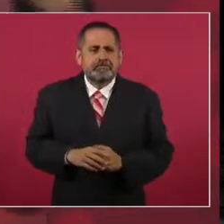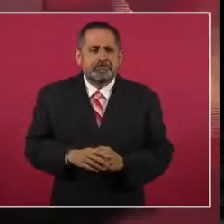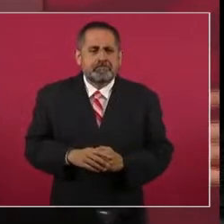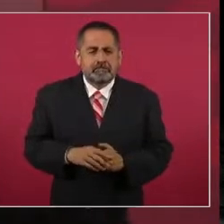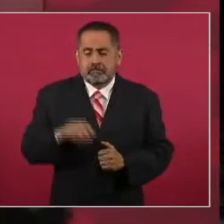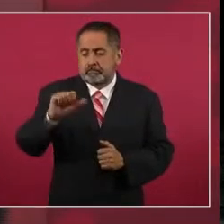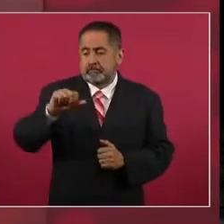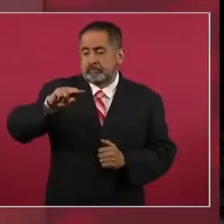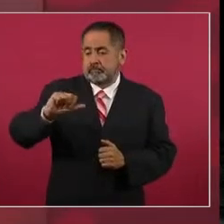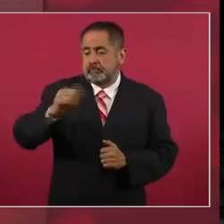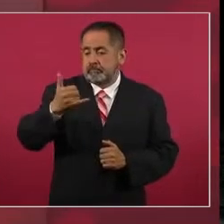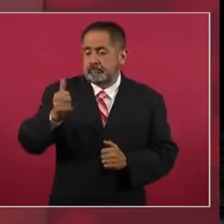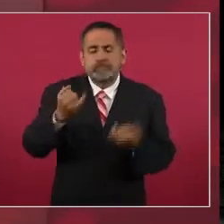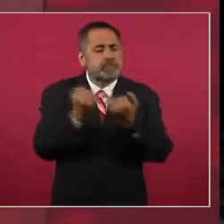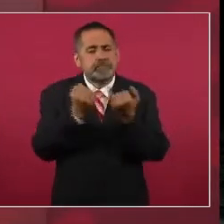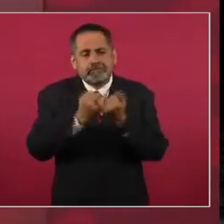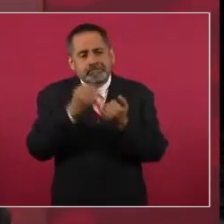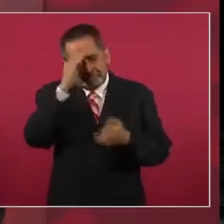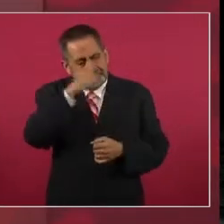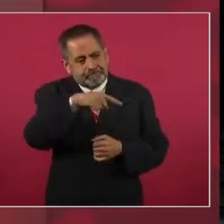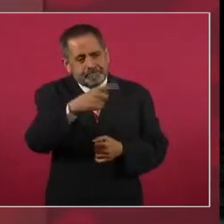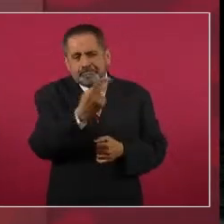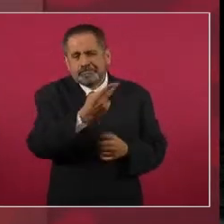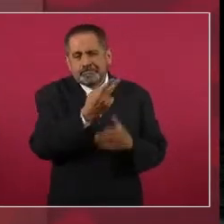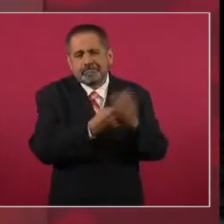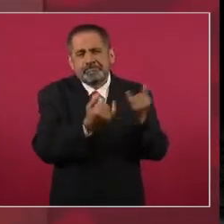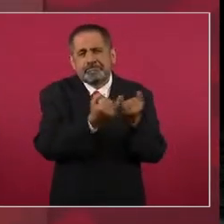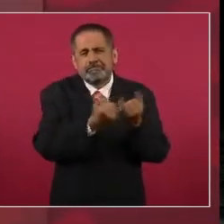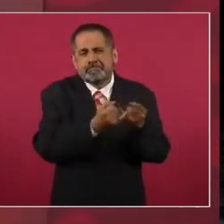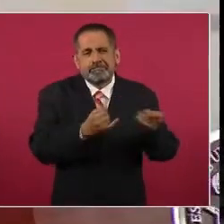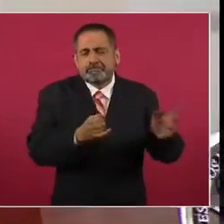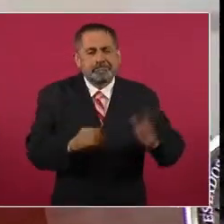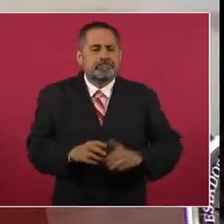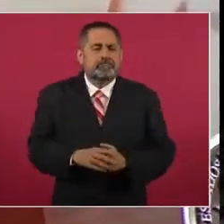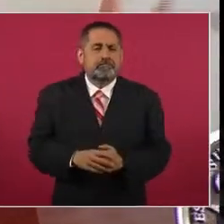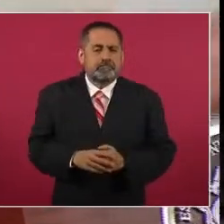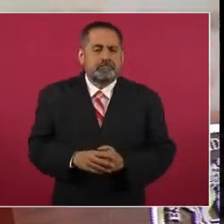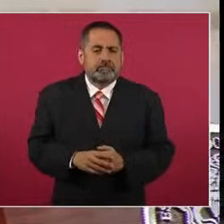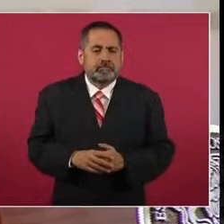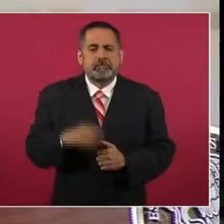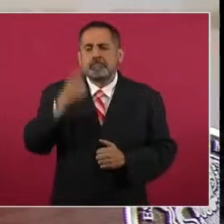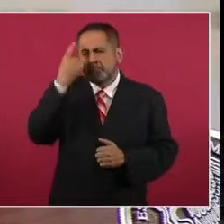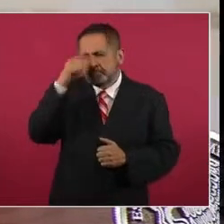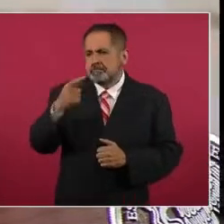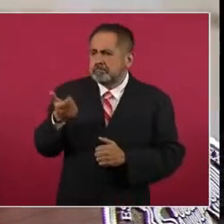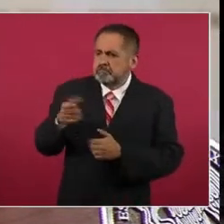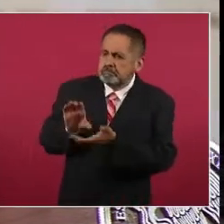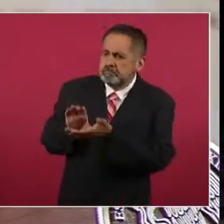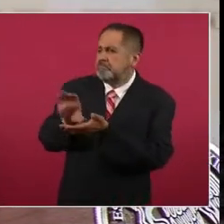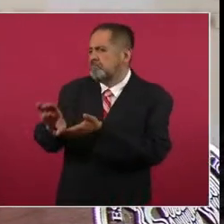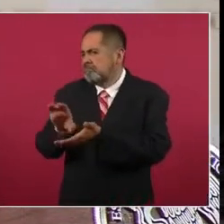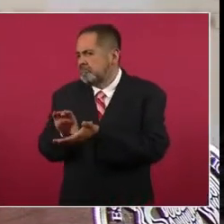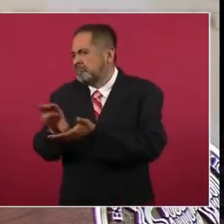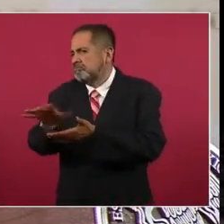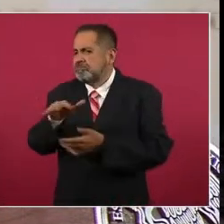anaya de qué para que invertíamos en